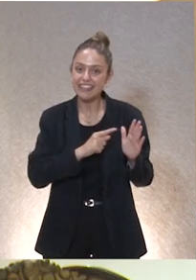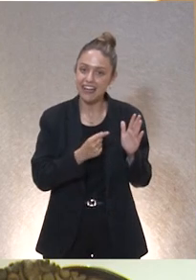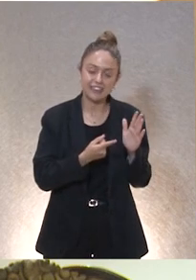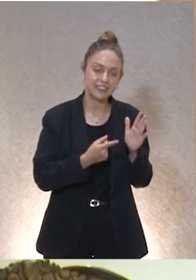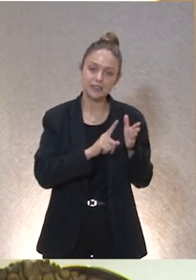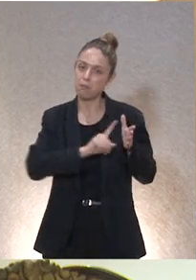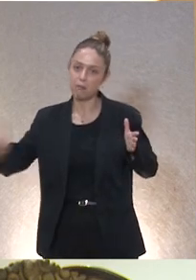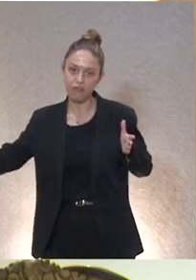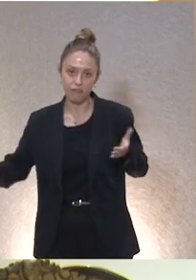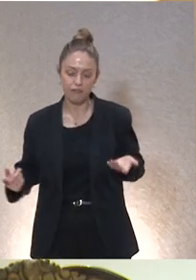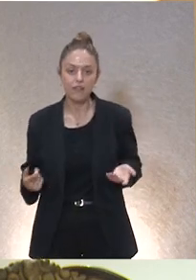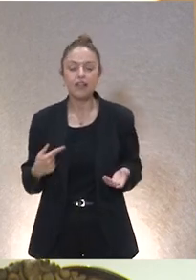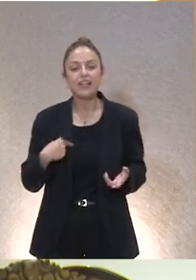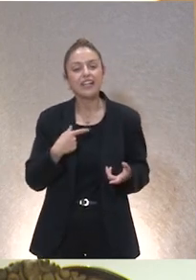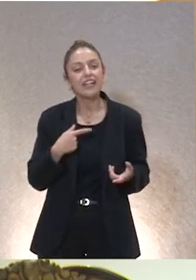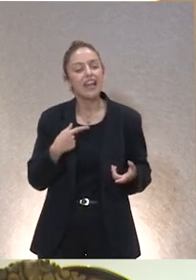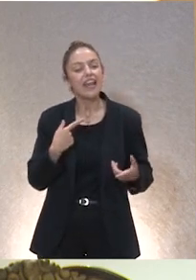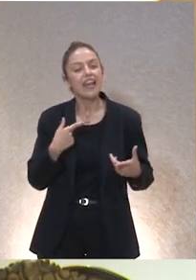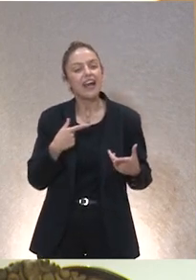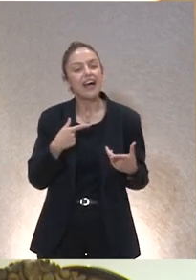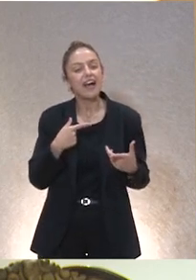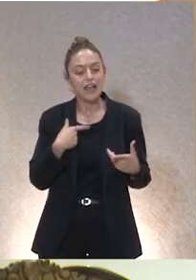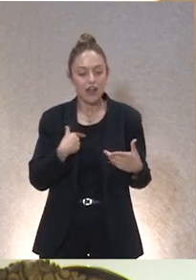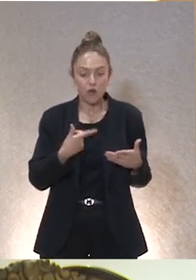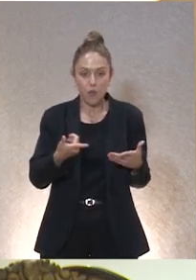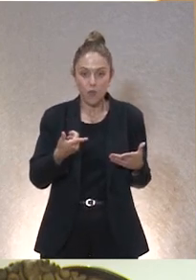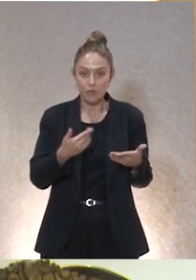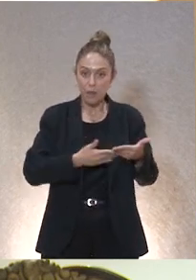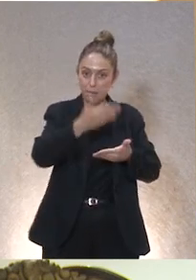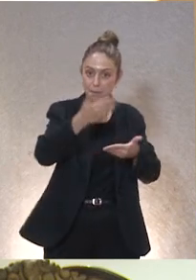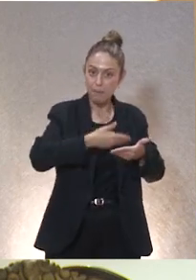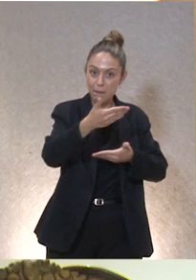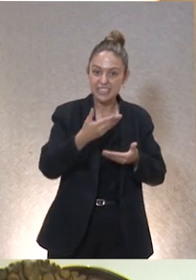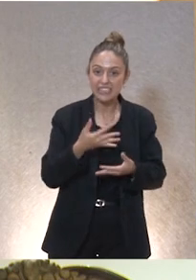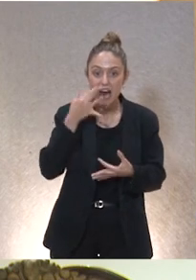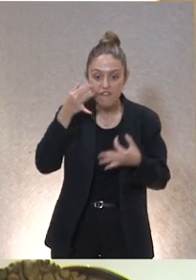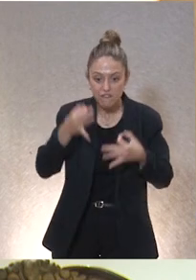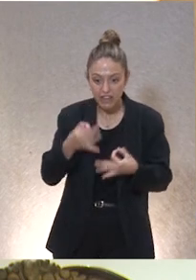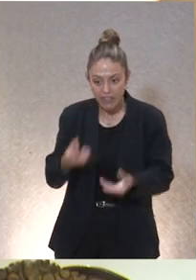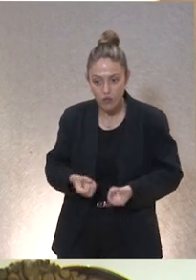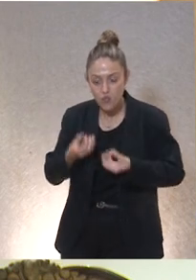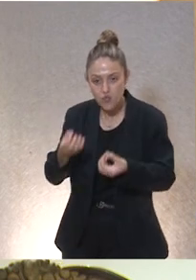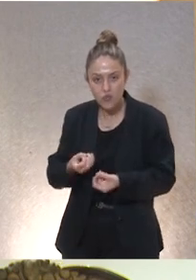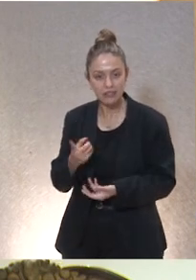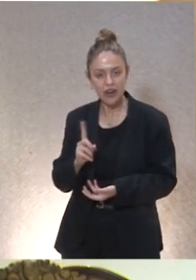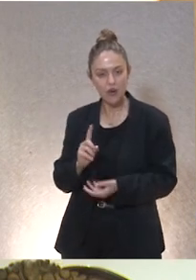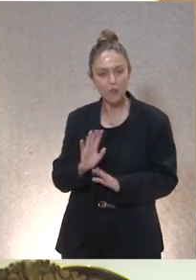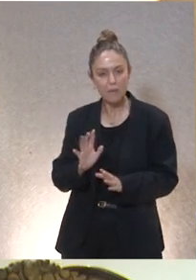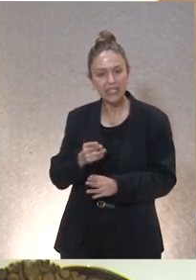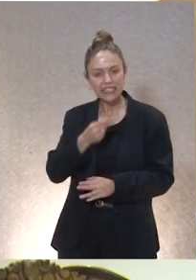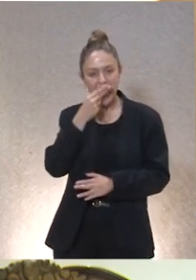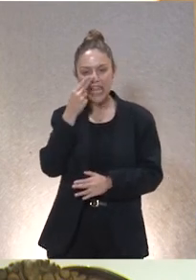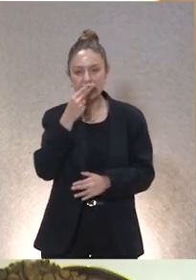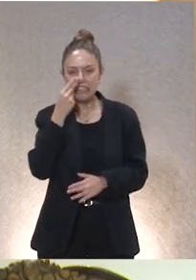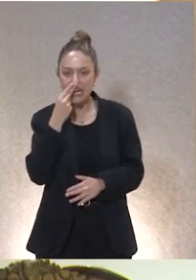de la ciudadanía no cree que los medios les cuenten la verdad más bien que se adaptan a los intereses